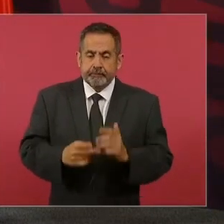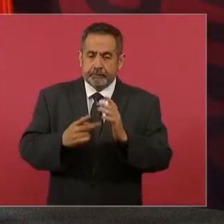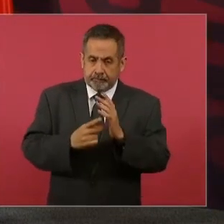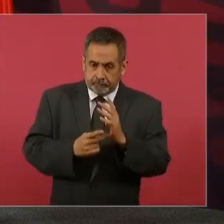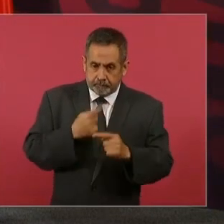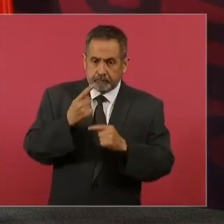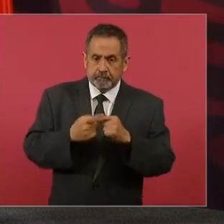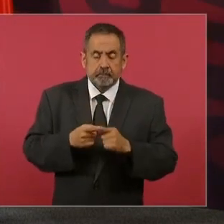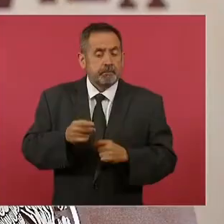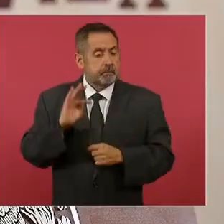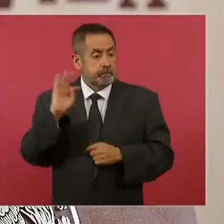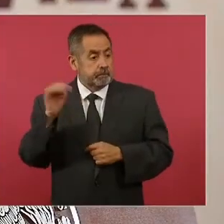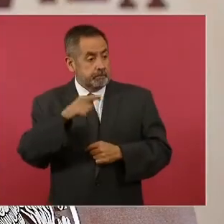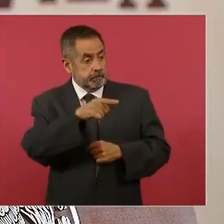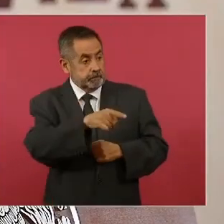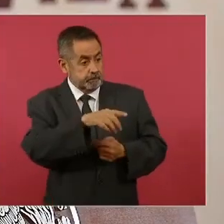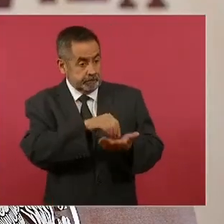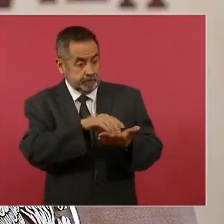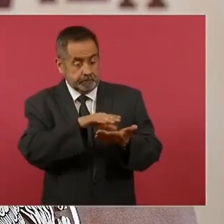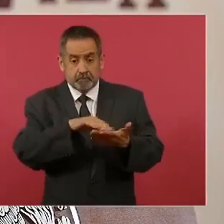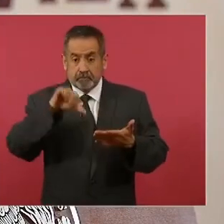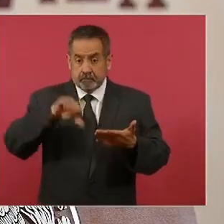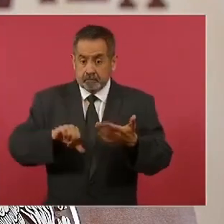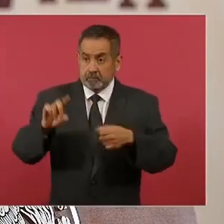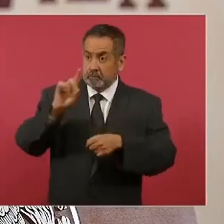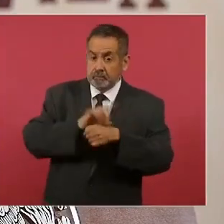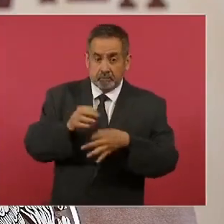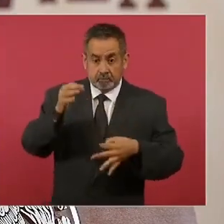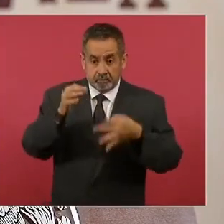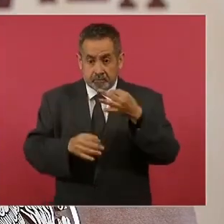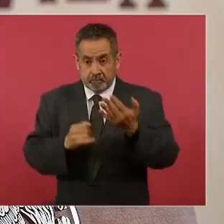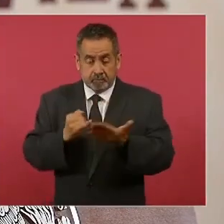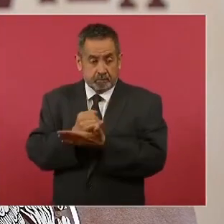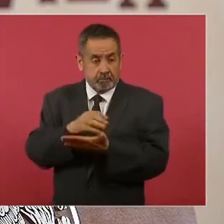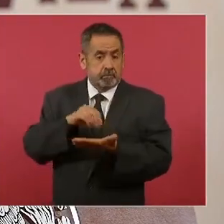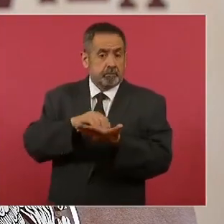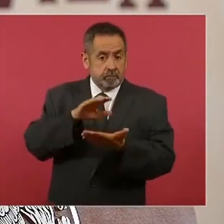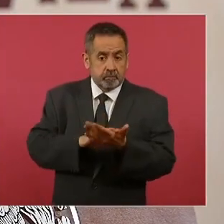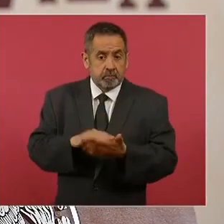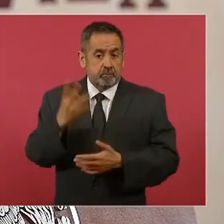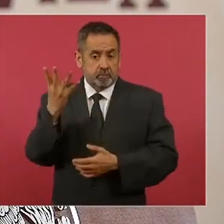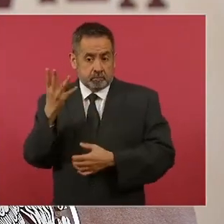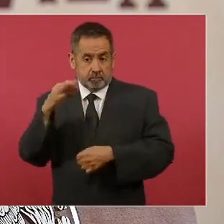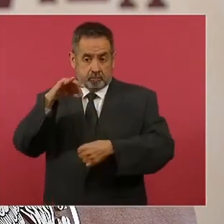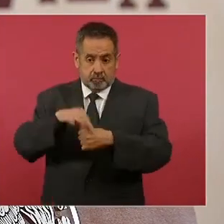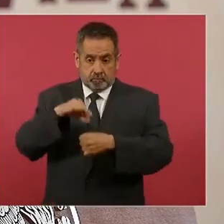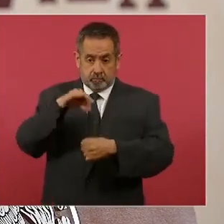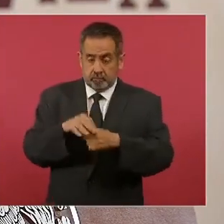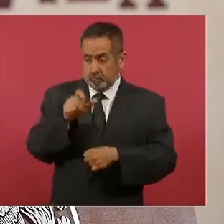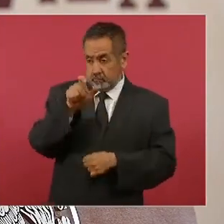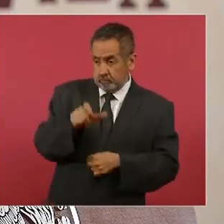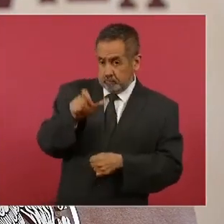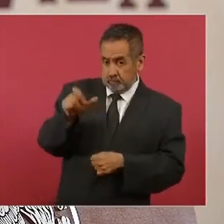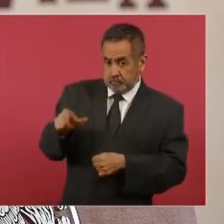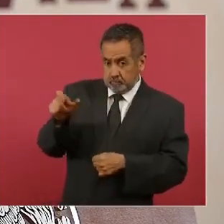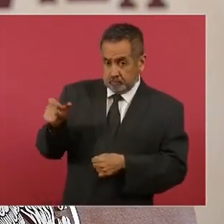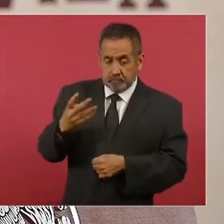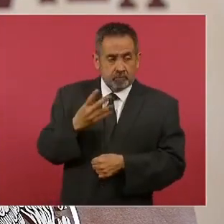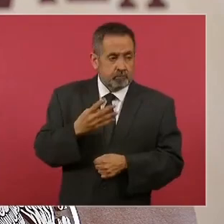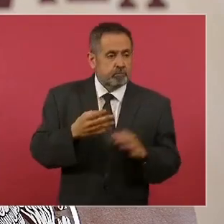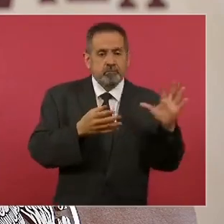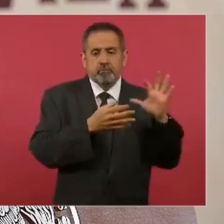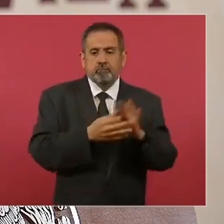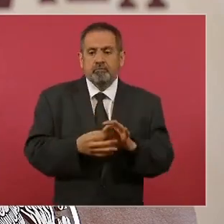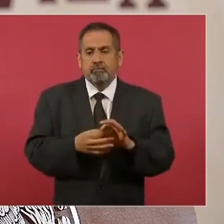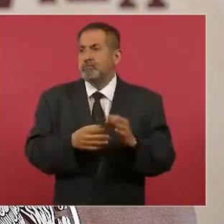Reiteramos, de aprobarse este criterio el día de hoy y si sumara 4 votos, se entendería que este criterio sería vinculante a